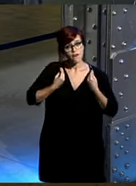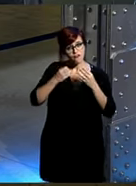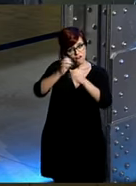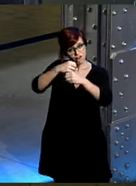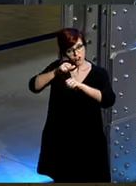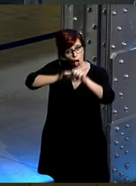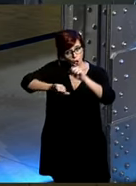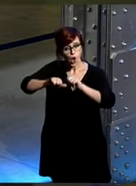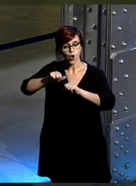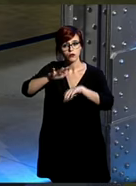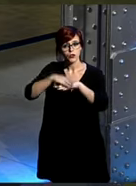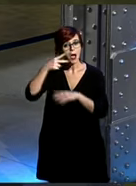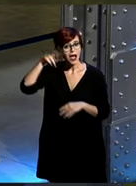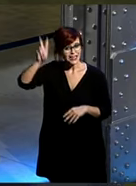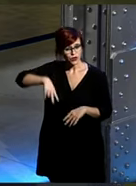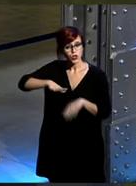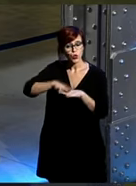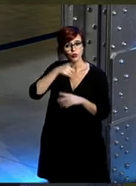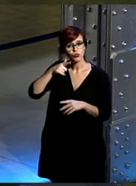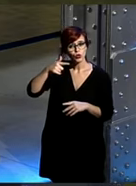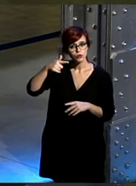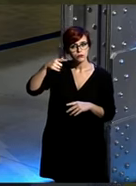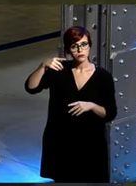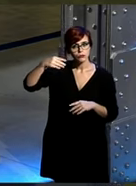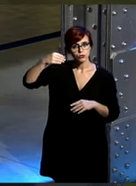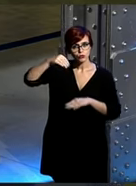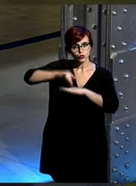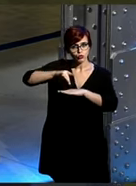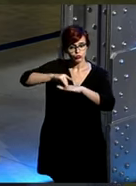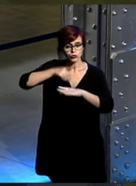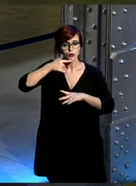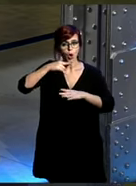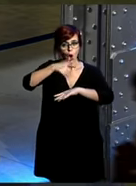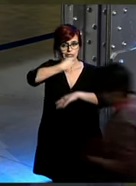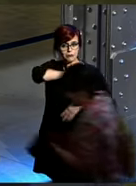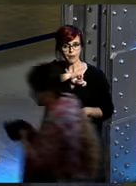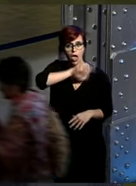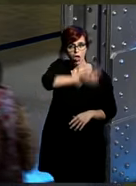una titulación reconocida y un doctorado reconocido por el Estado español.